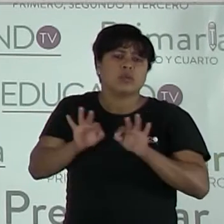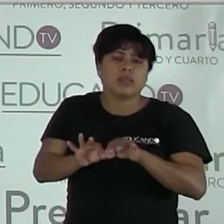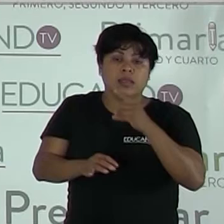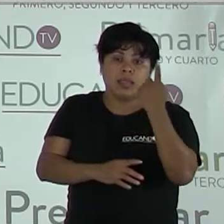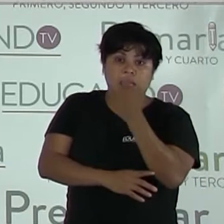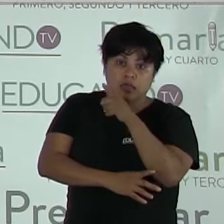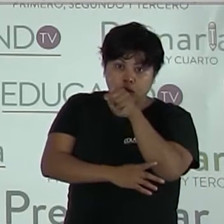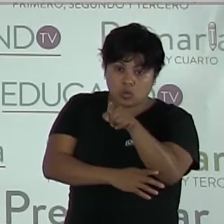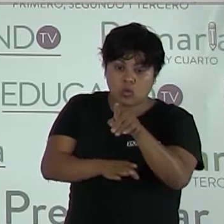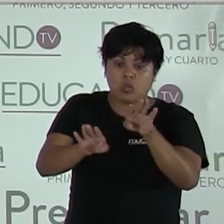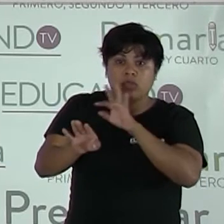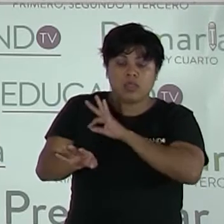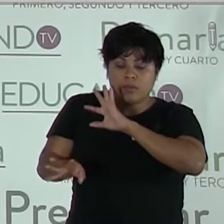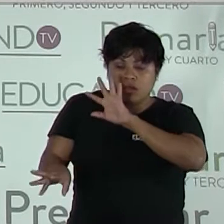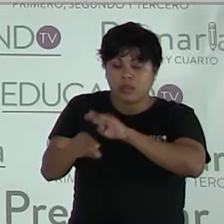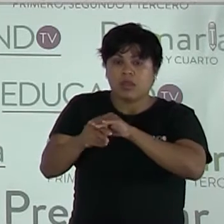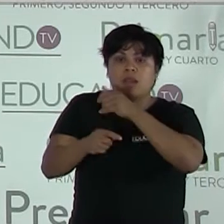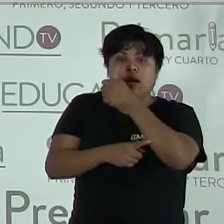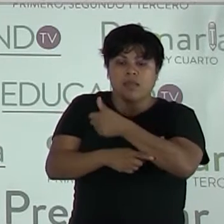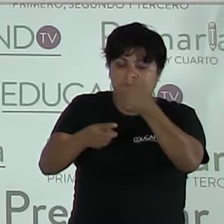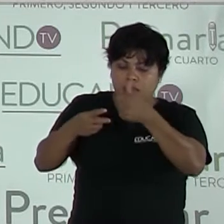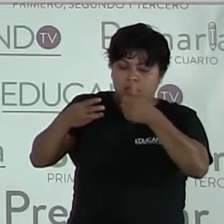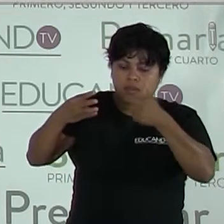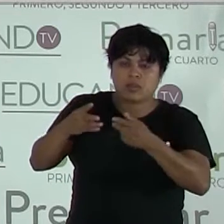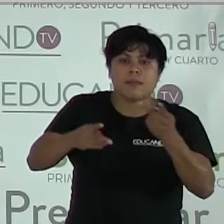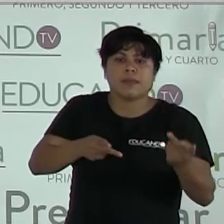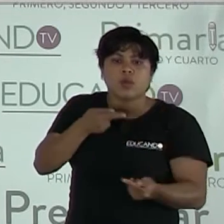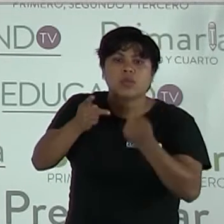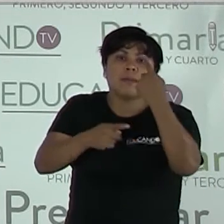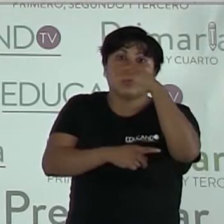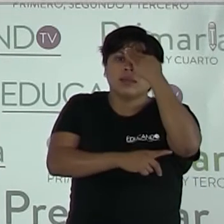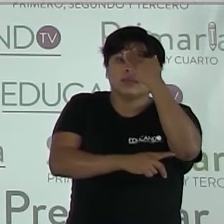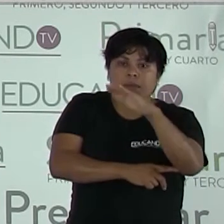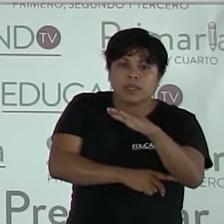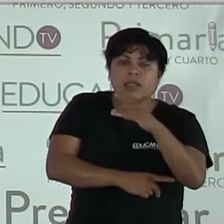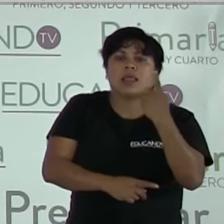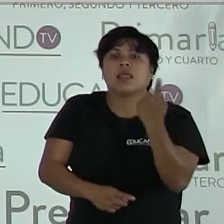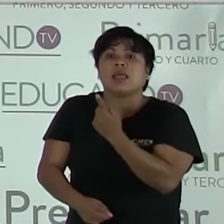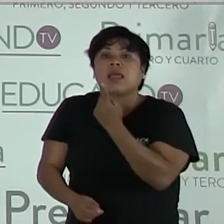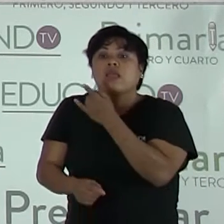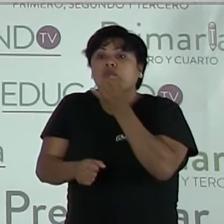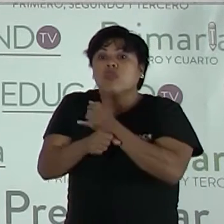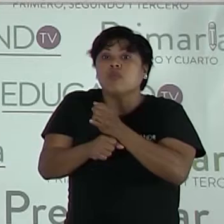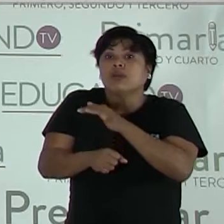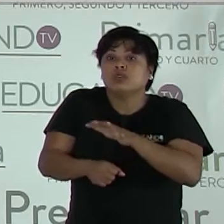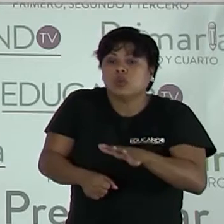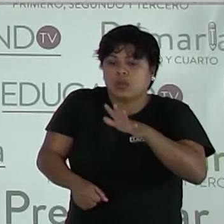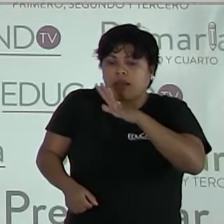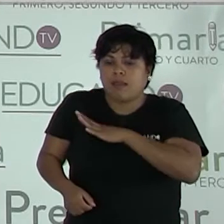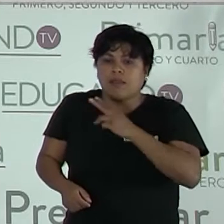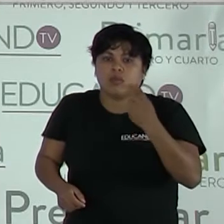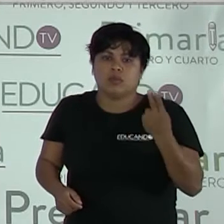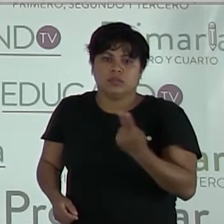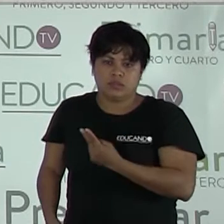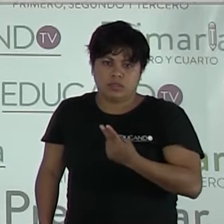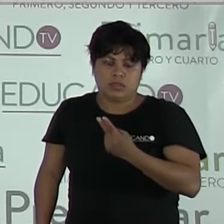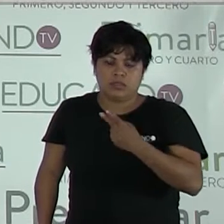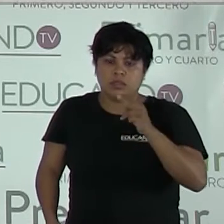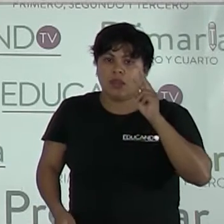que tú concretes cada una de las preguntas para saber qué información tú